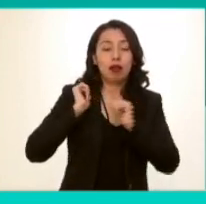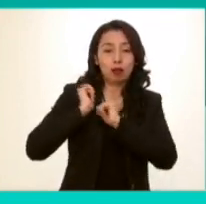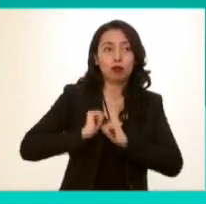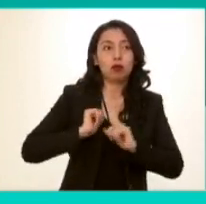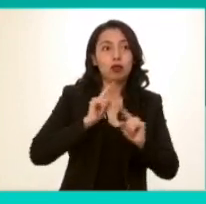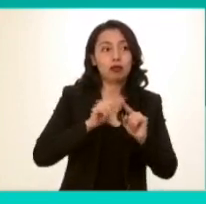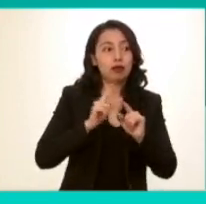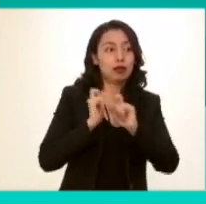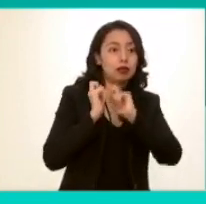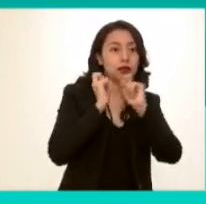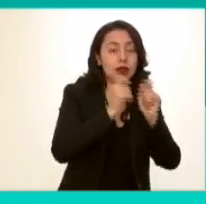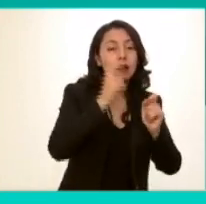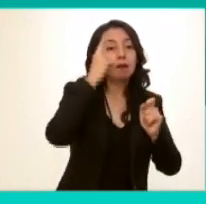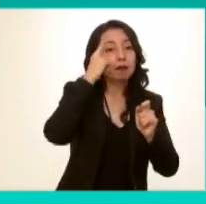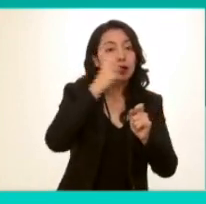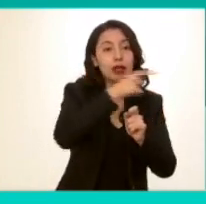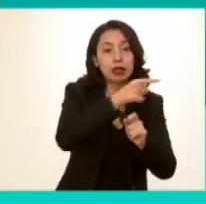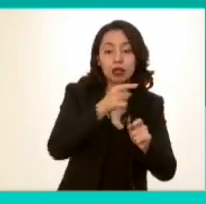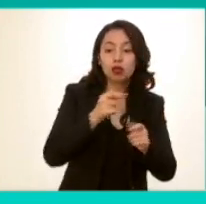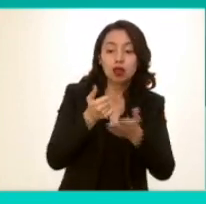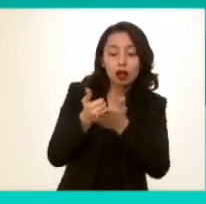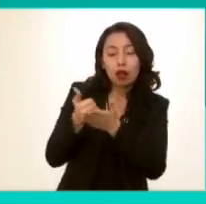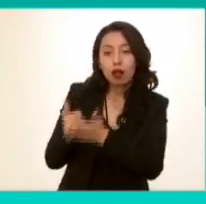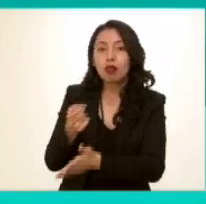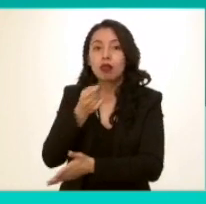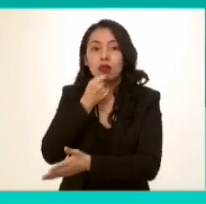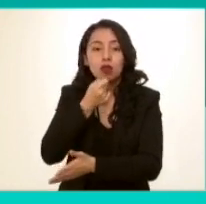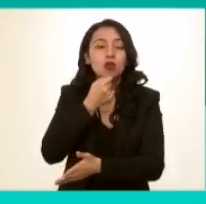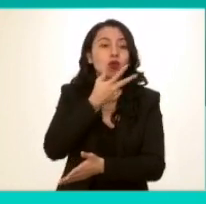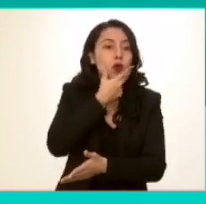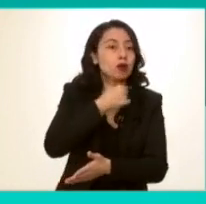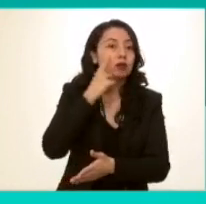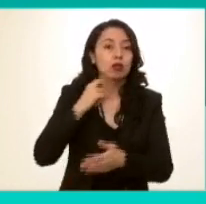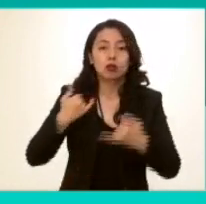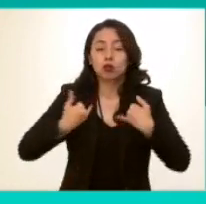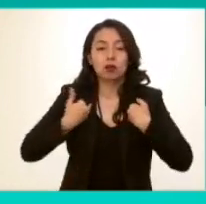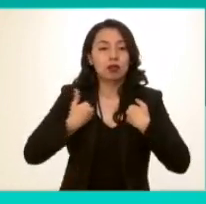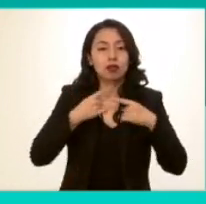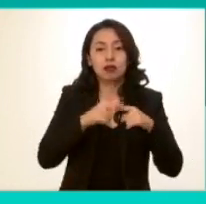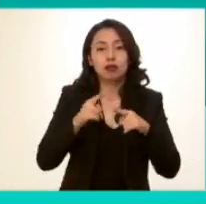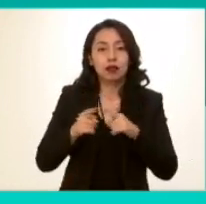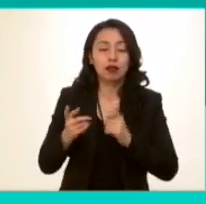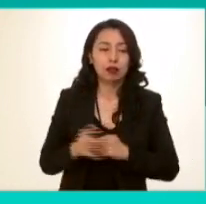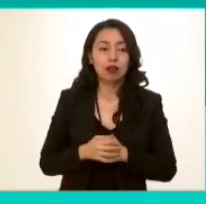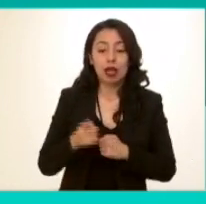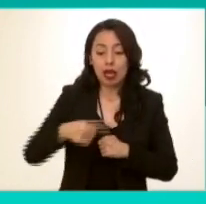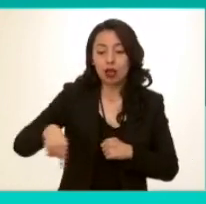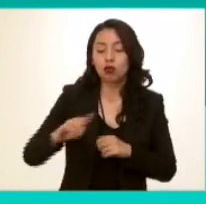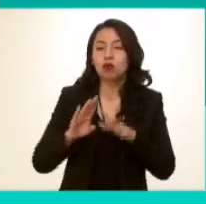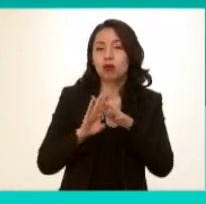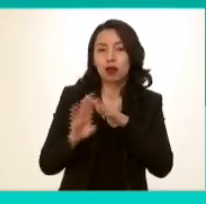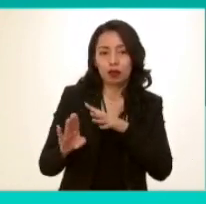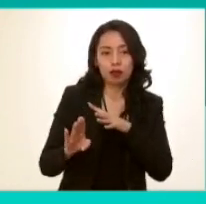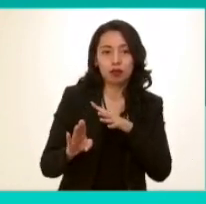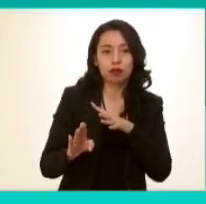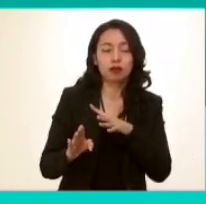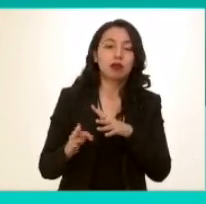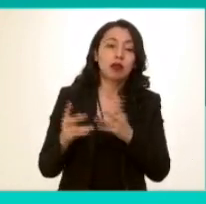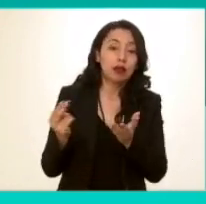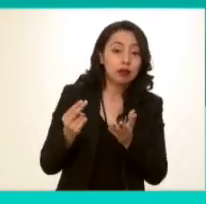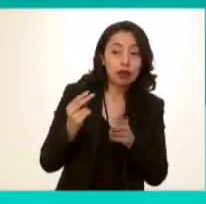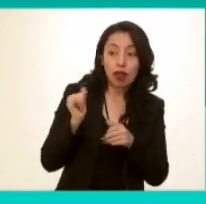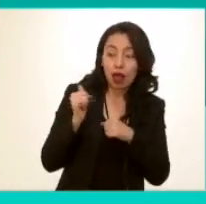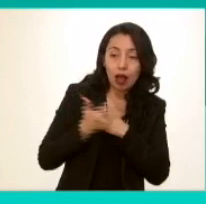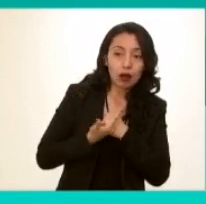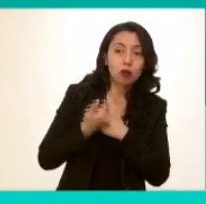asistencia social para la atención de las niñas los niños y adolescentes en situación de de migración que requieran